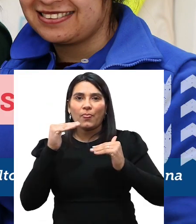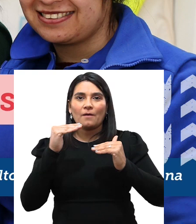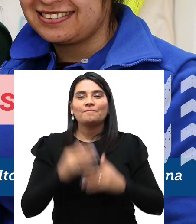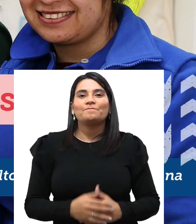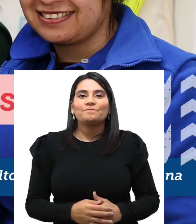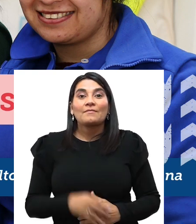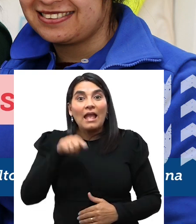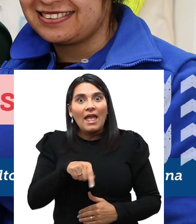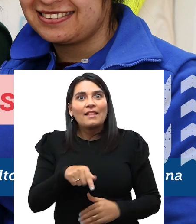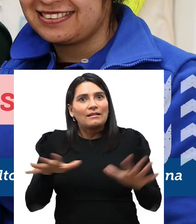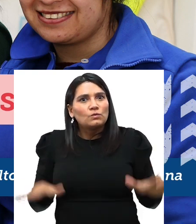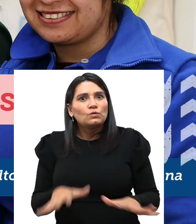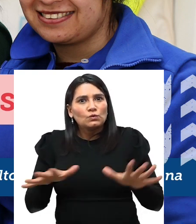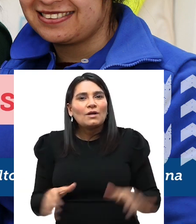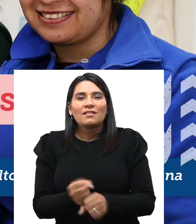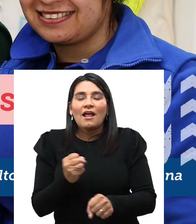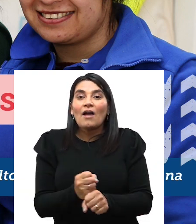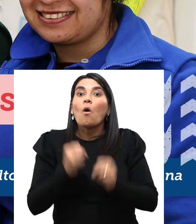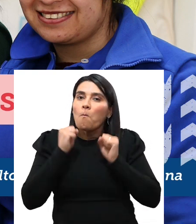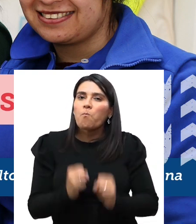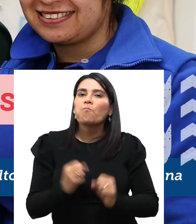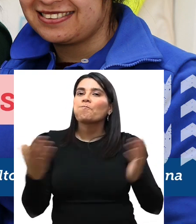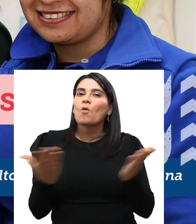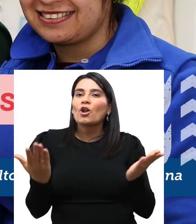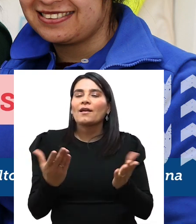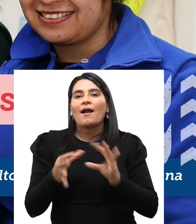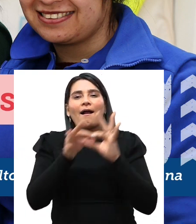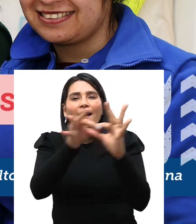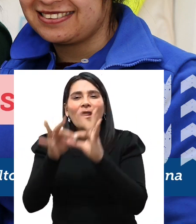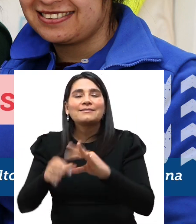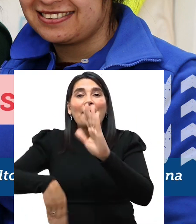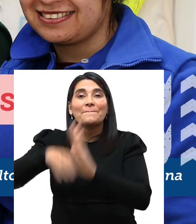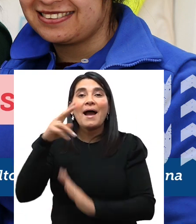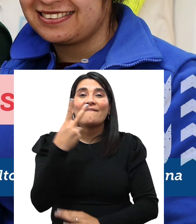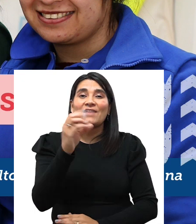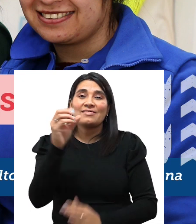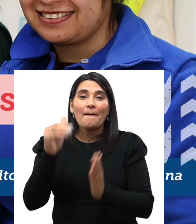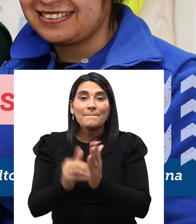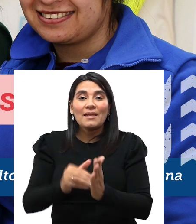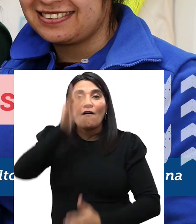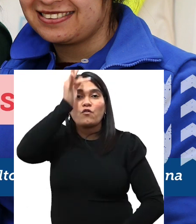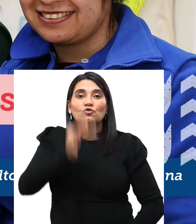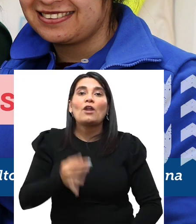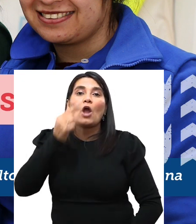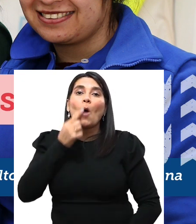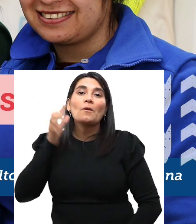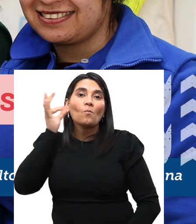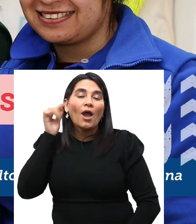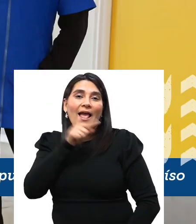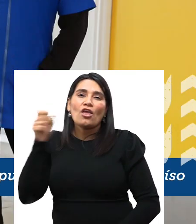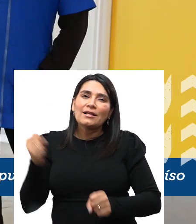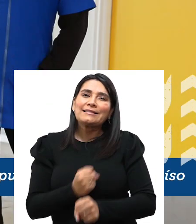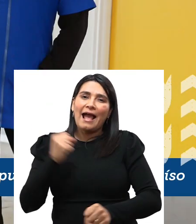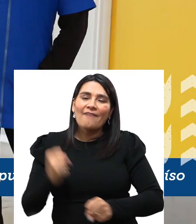Esta inmensa tarea es posible gracias a que hay más de 20.000 funcionarios y funcionarias que hacen de la Junji la